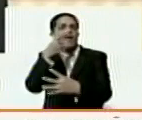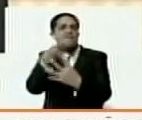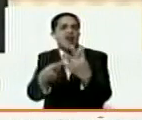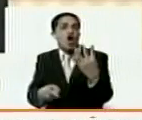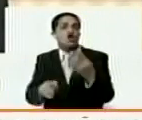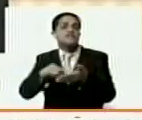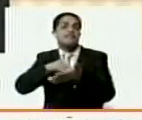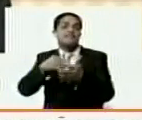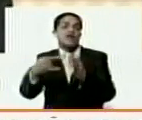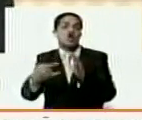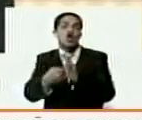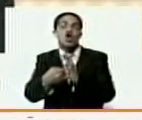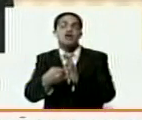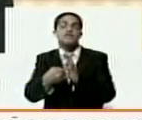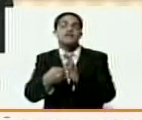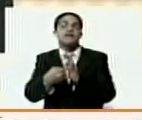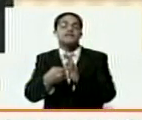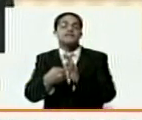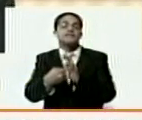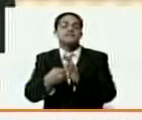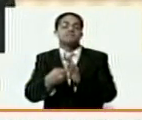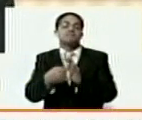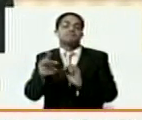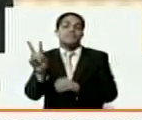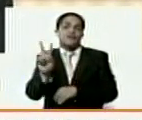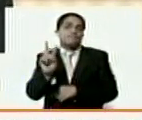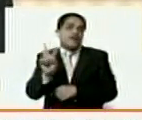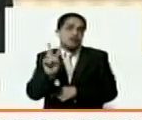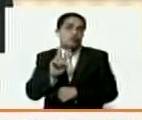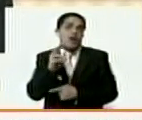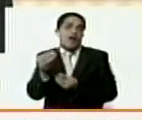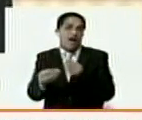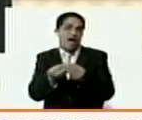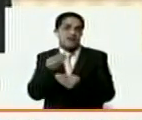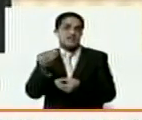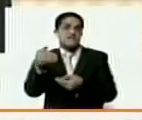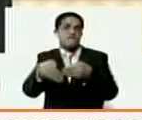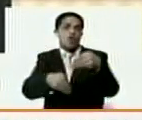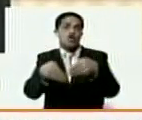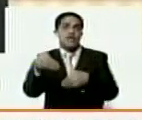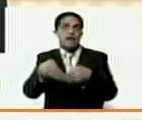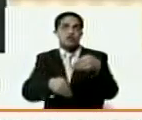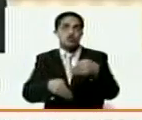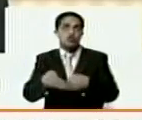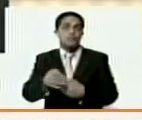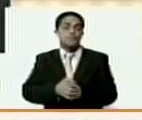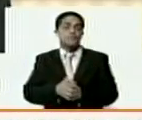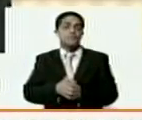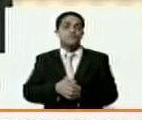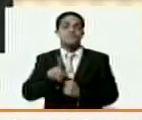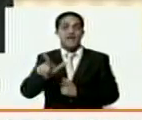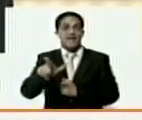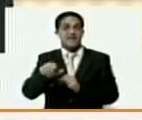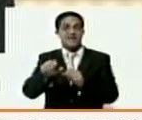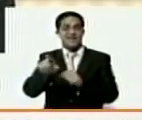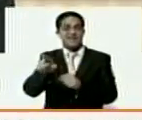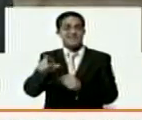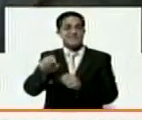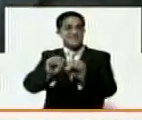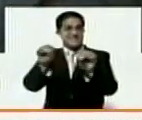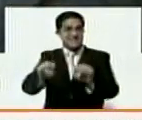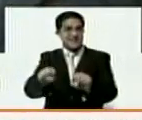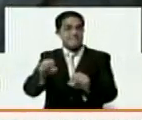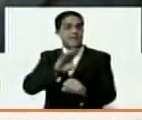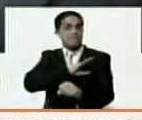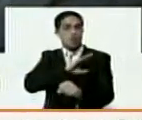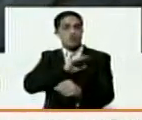tecnológicas con las cuales Venezuela lleva adelante sus procesos electorales, de ese sistema electoral que el expresidente de Estados